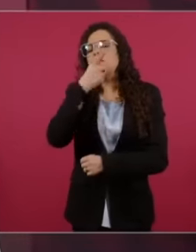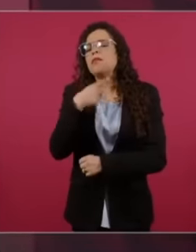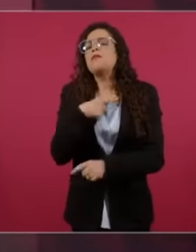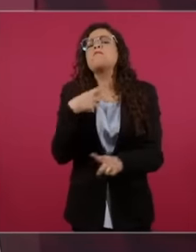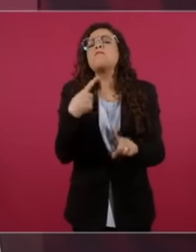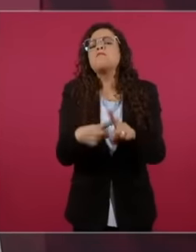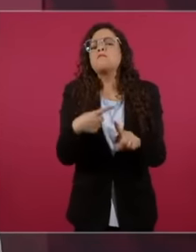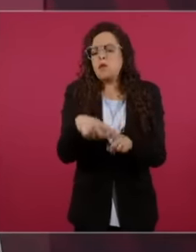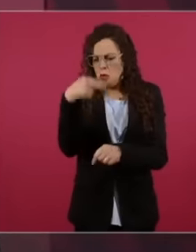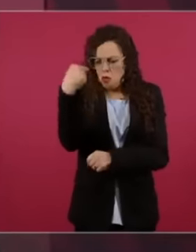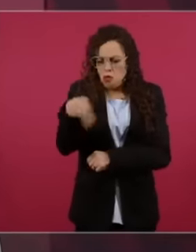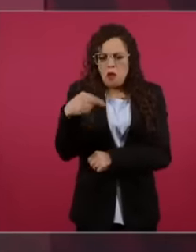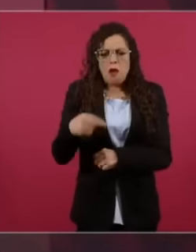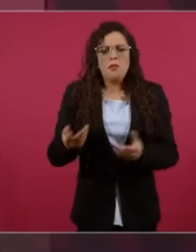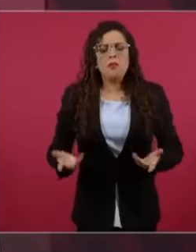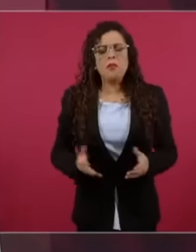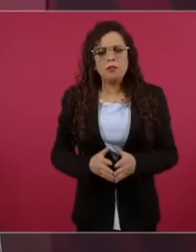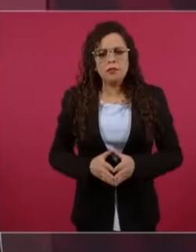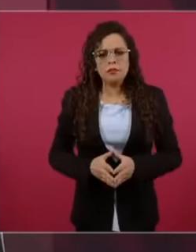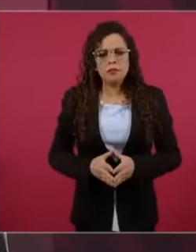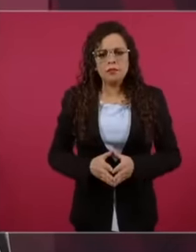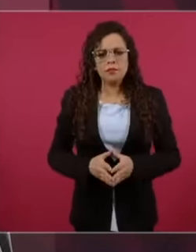un magistrado, un ministro.